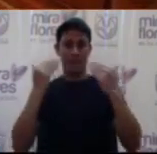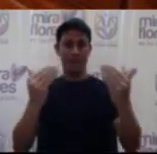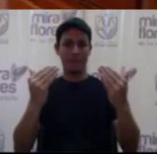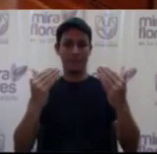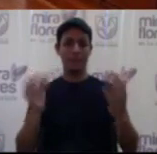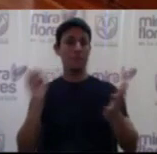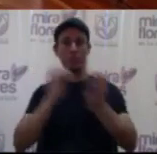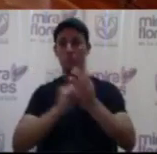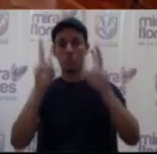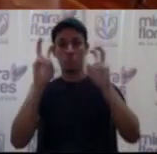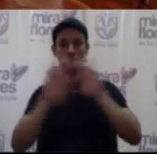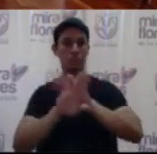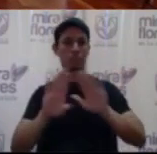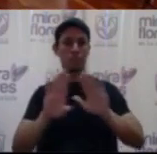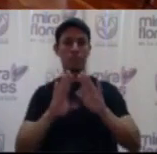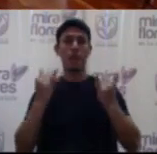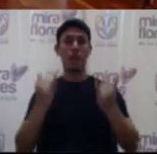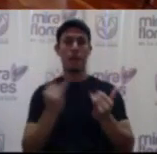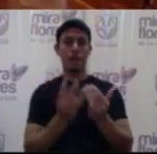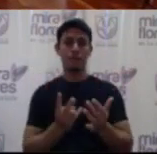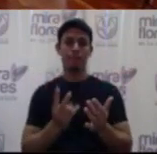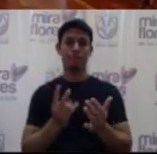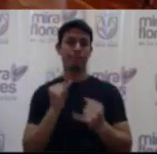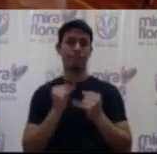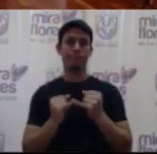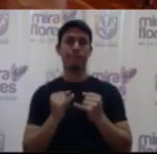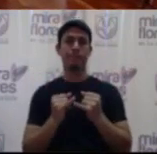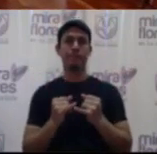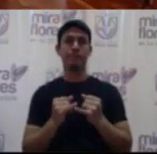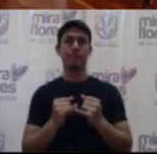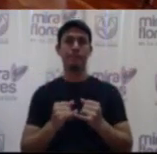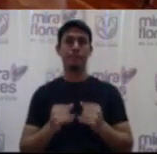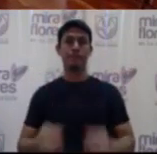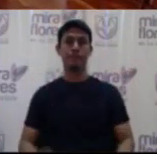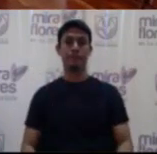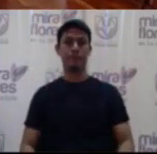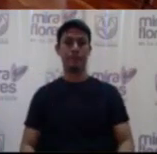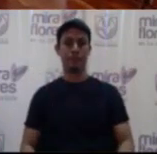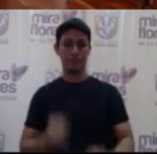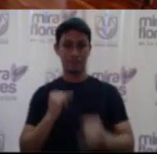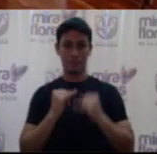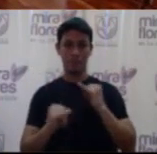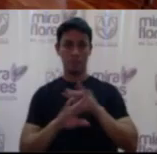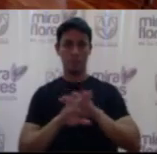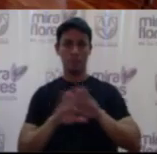No habiendo más temas ahora sí que tratar, vamos a levantar la sesión. Se levanta la sesión del día de hoy.